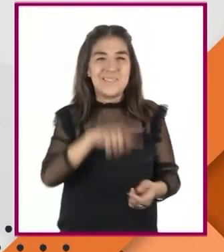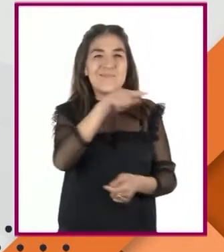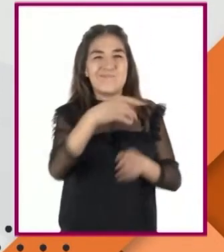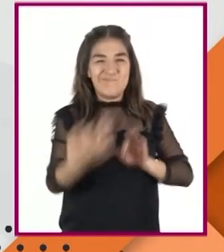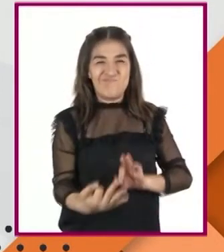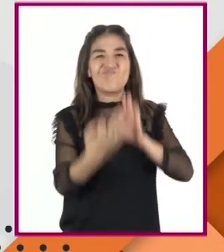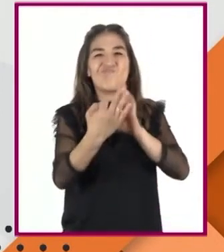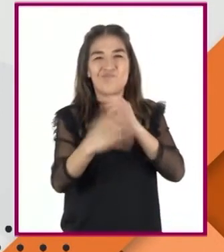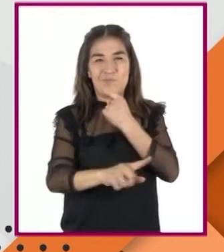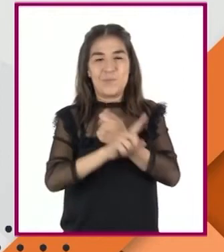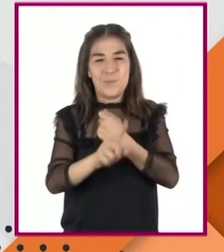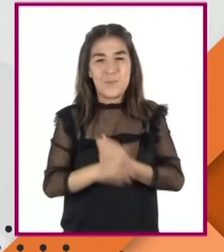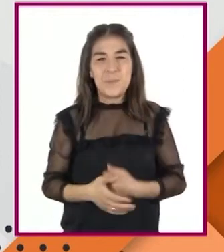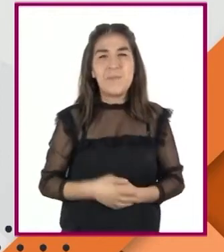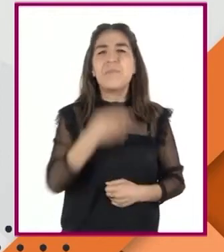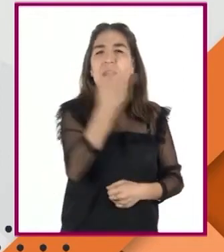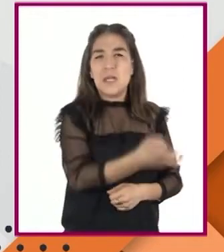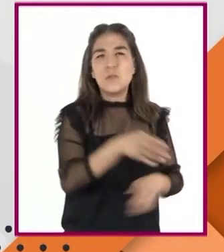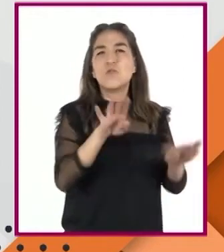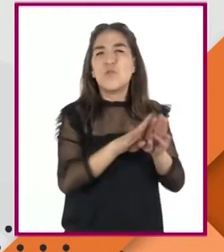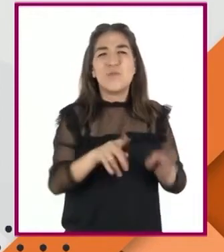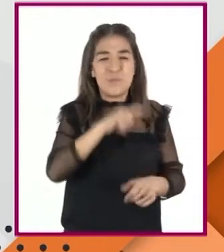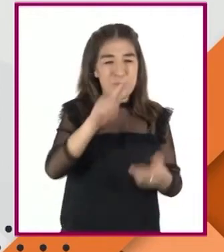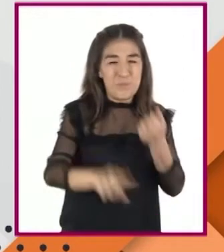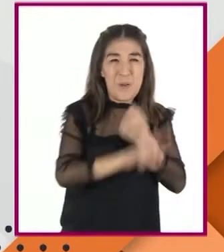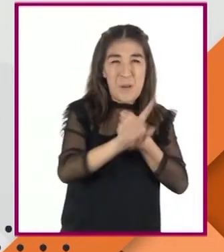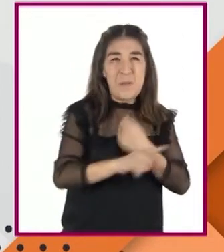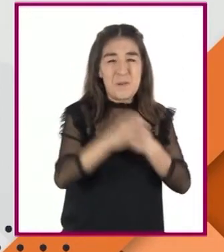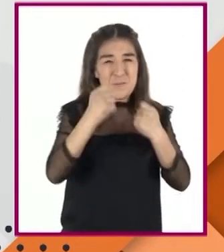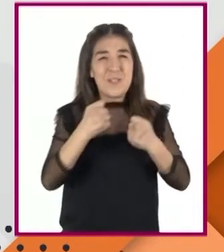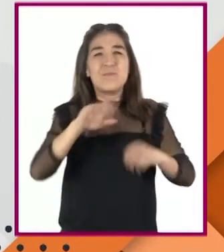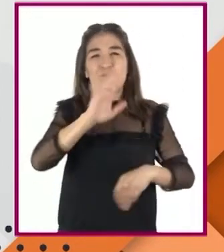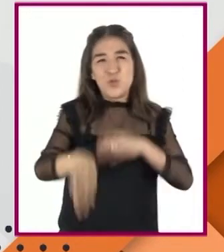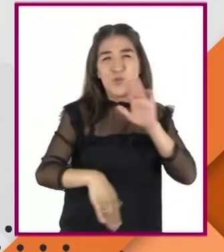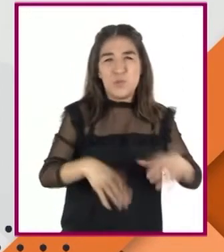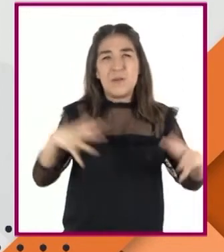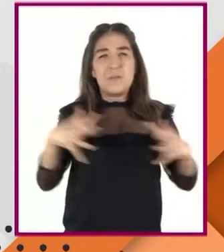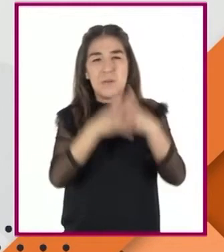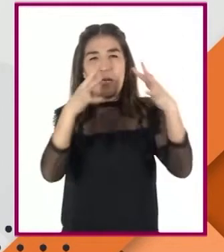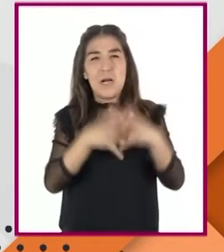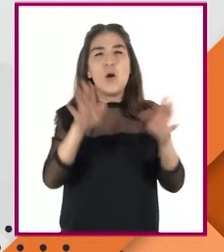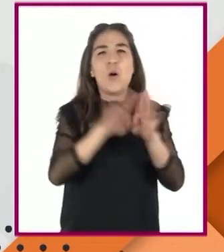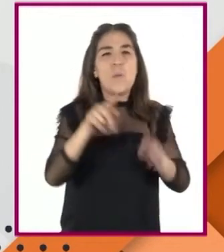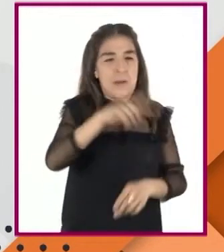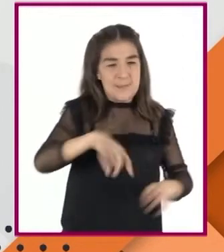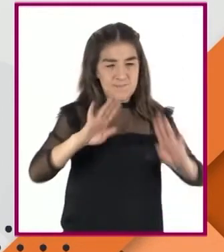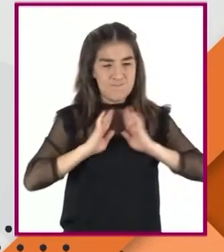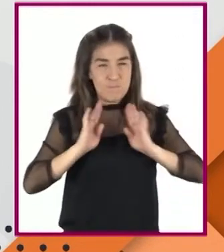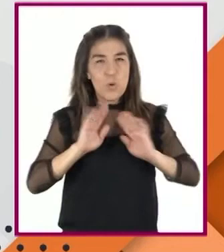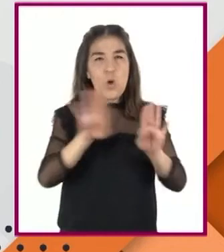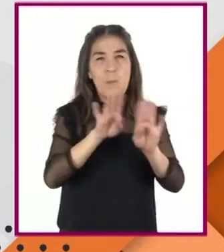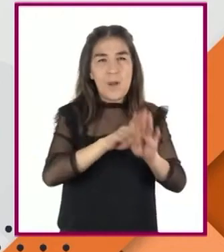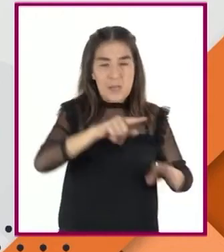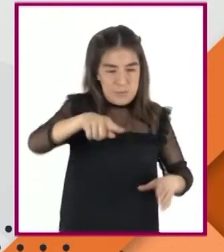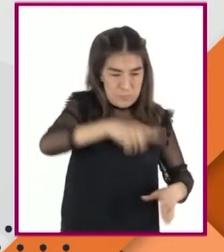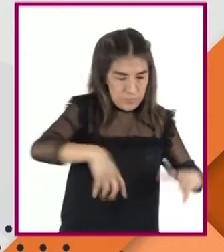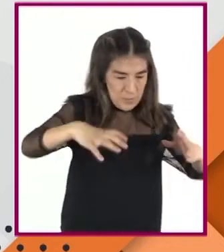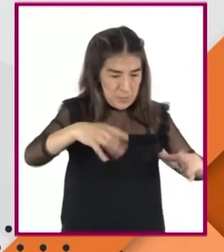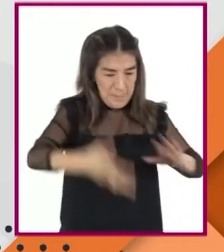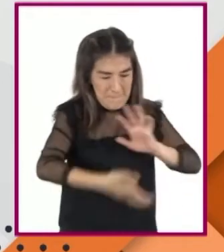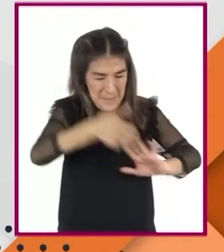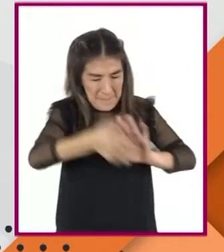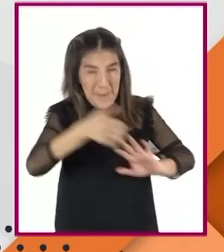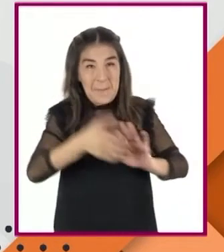enfrentamientos. En esta estrategia bélica, los ejércitos excavaban túneles abiertos o trincheras donde los soldados